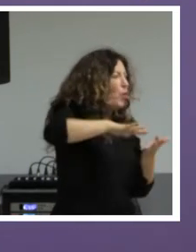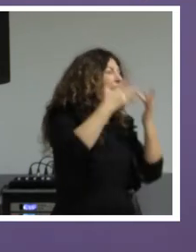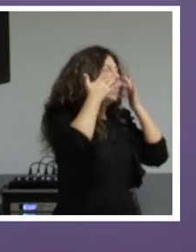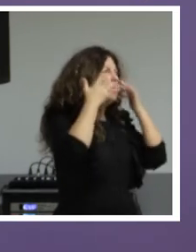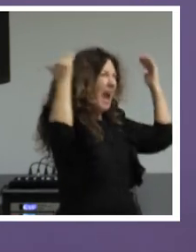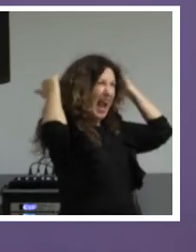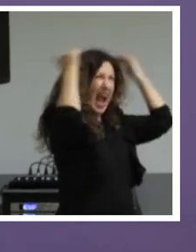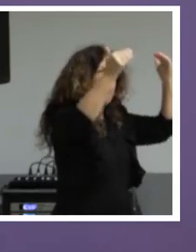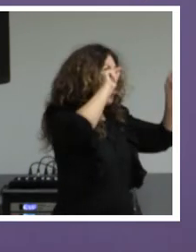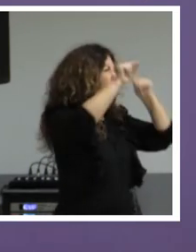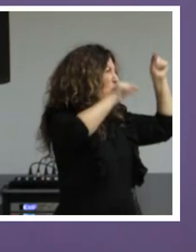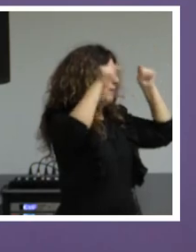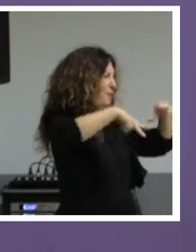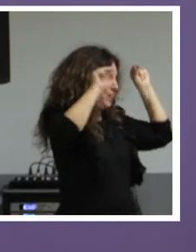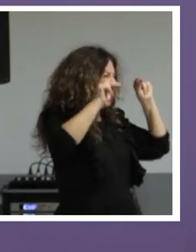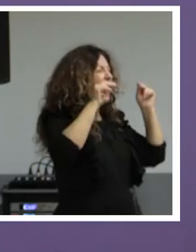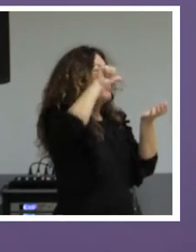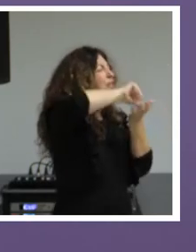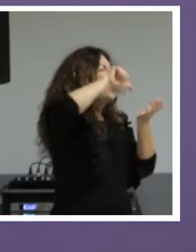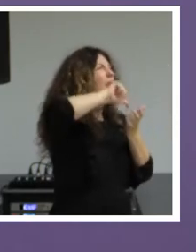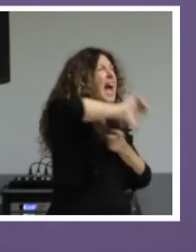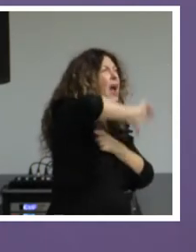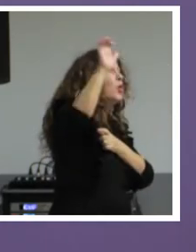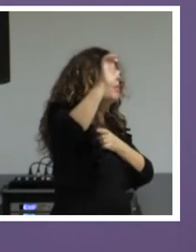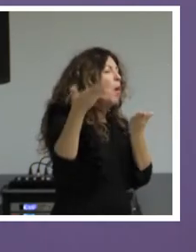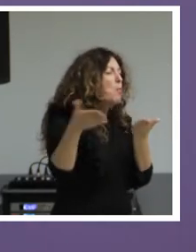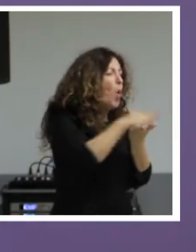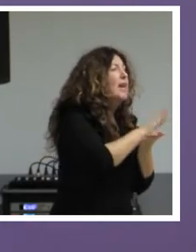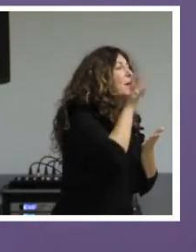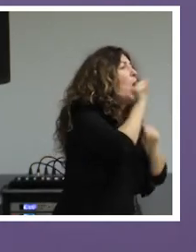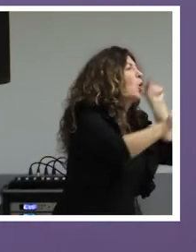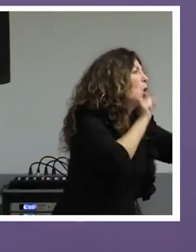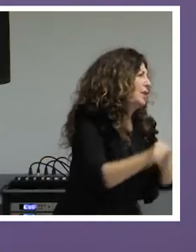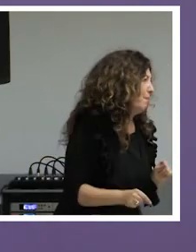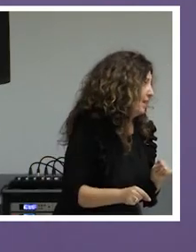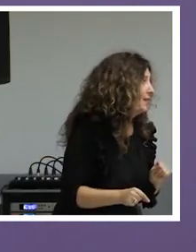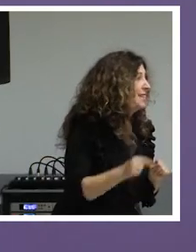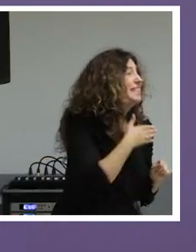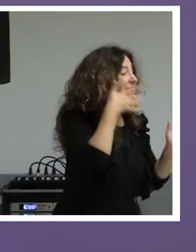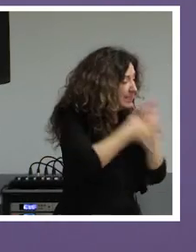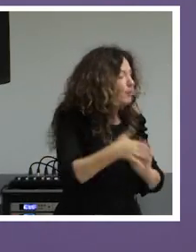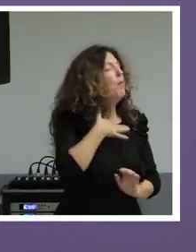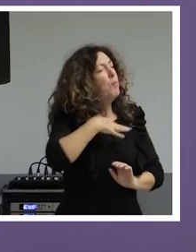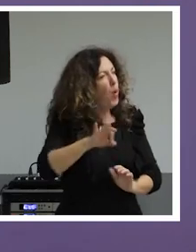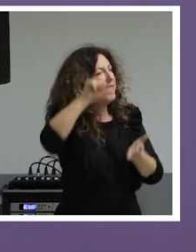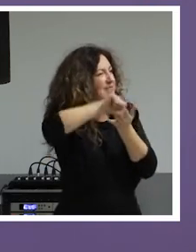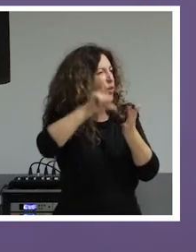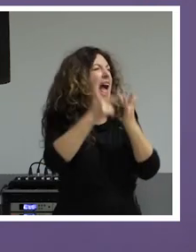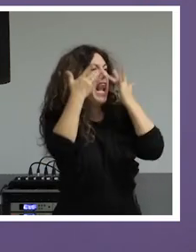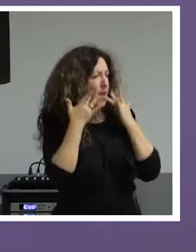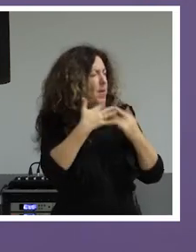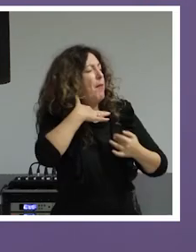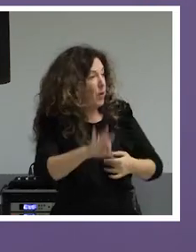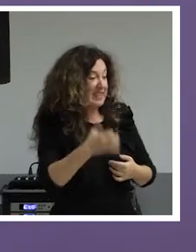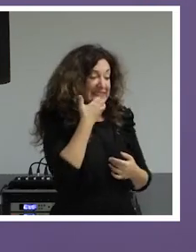escuelas infantiles públicas en Madrid no hay más que dos es que puedes tenerlas si crees que puedes tener una ciudad limpia sin esa